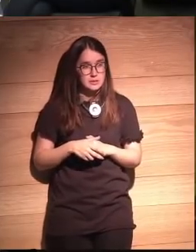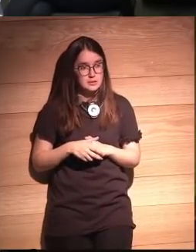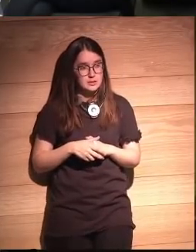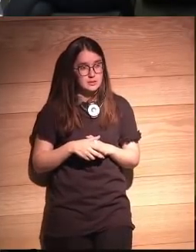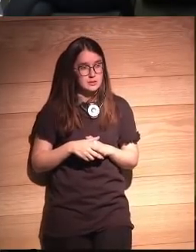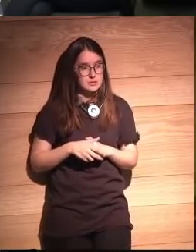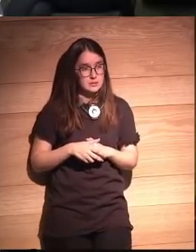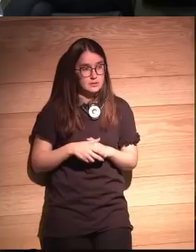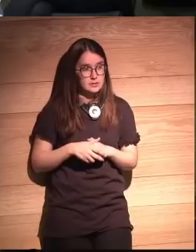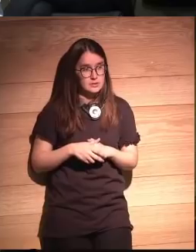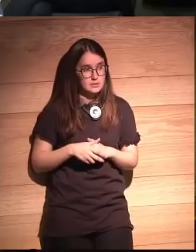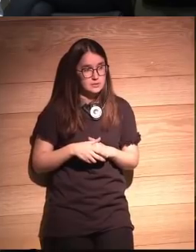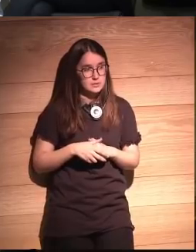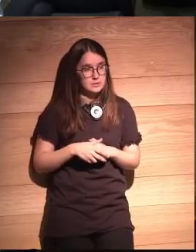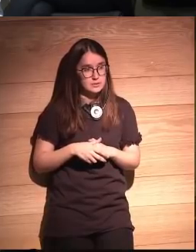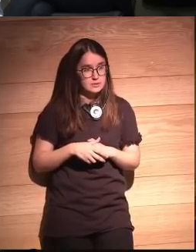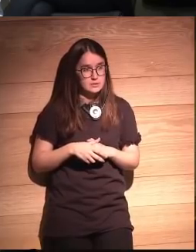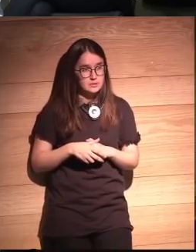No sé.